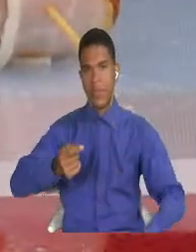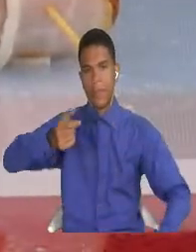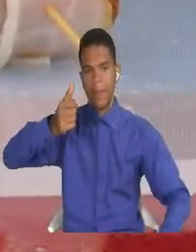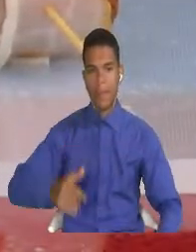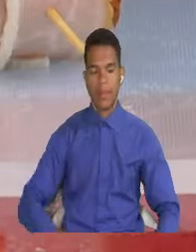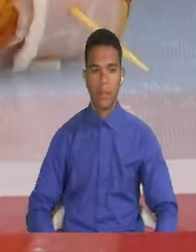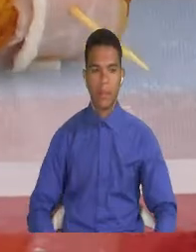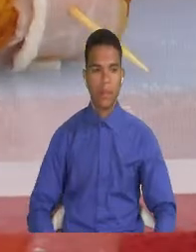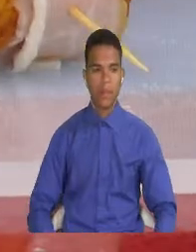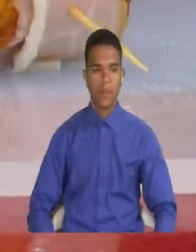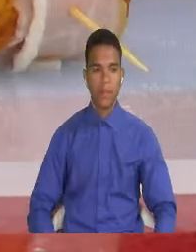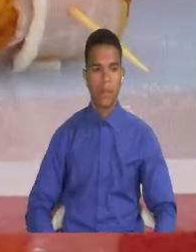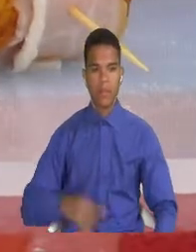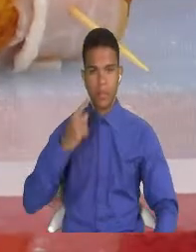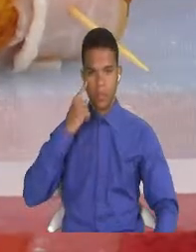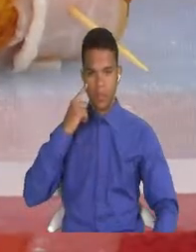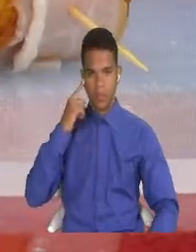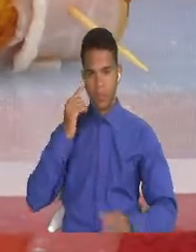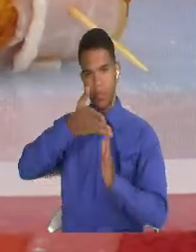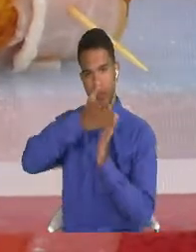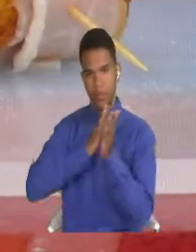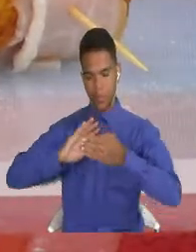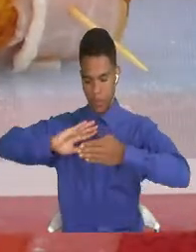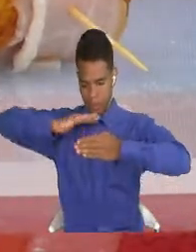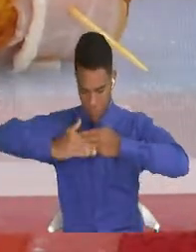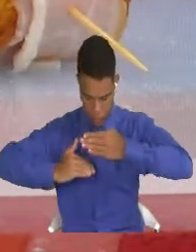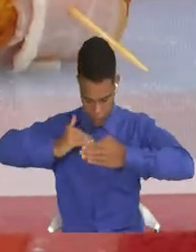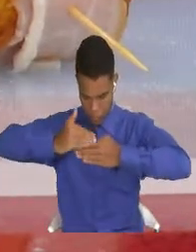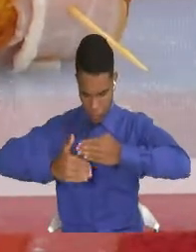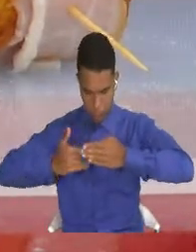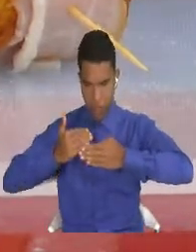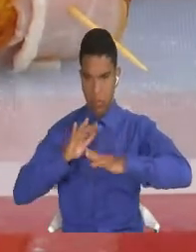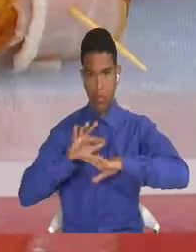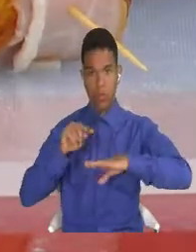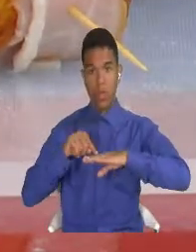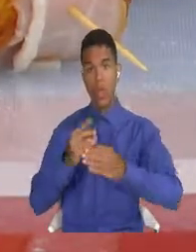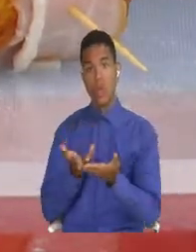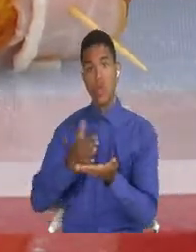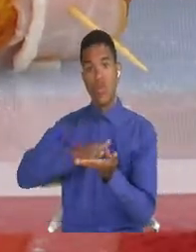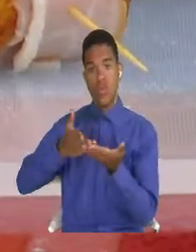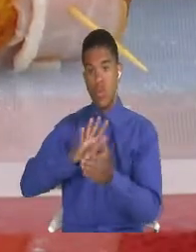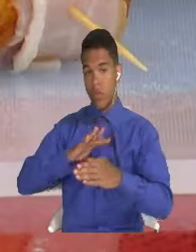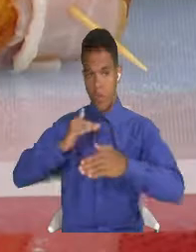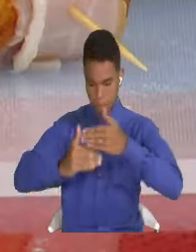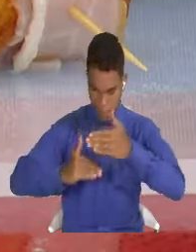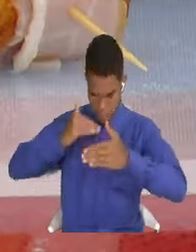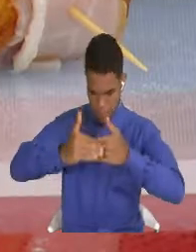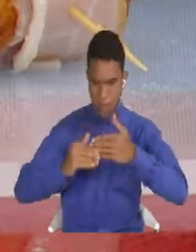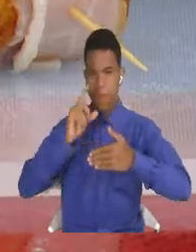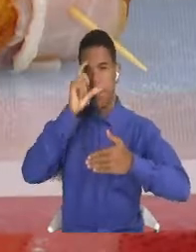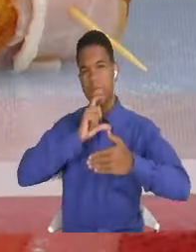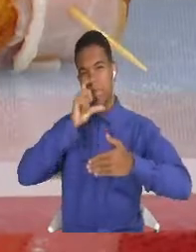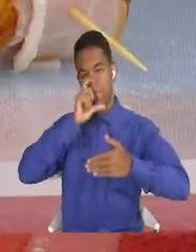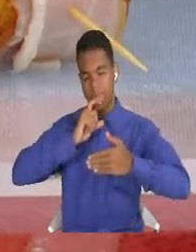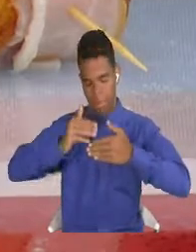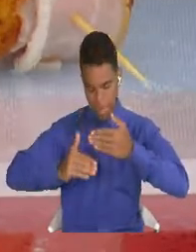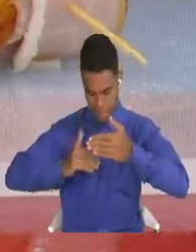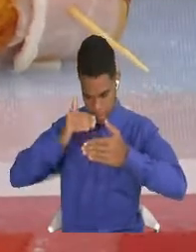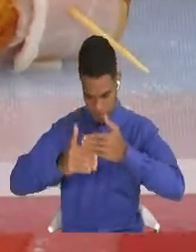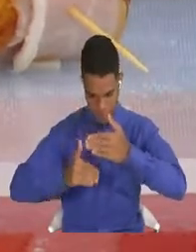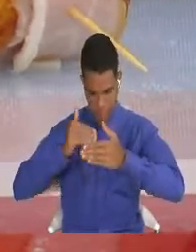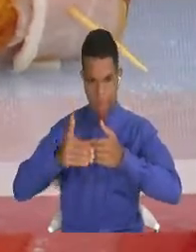Sí, señor. Entonces aquí estoy cubriendo nuestro plátano maduro después de estar asado. Lo voy a cubrir con un poco de tocineta. ¿Sí? ¿Me